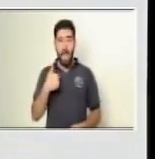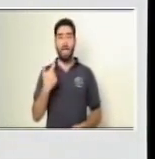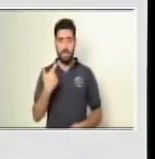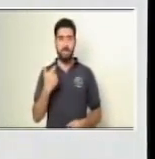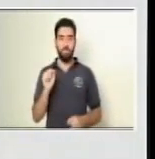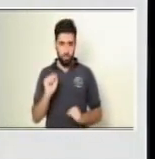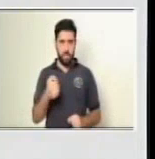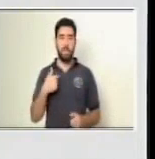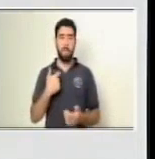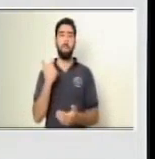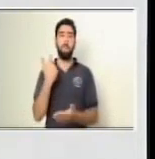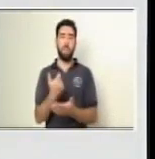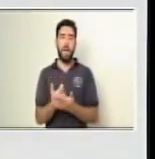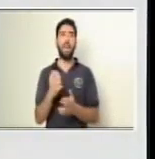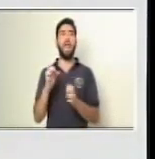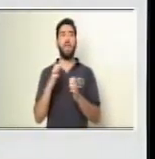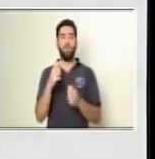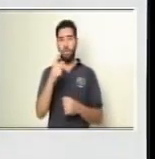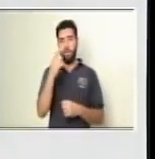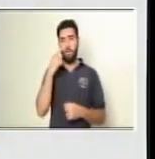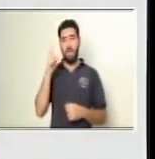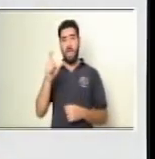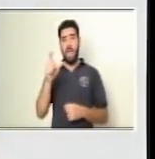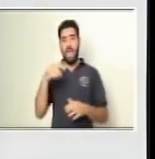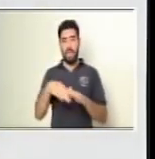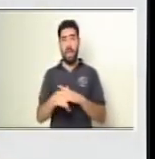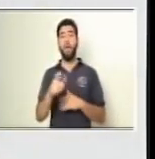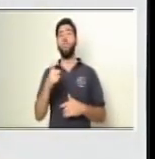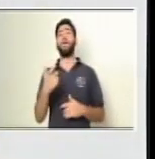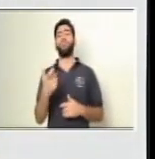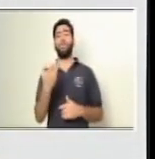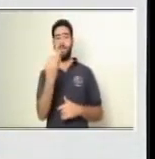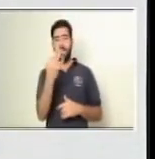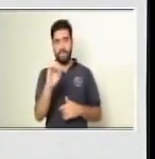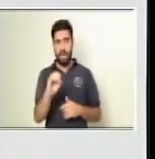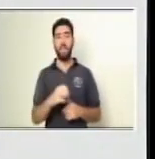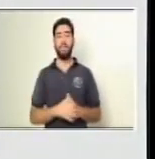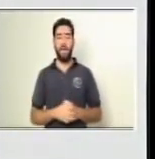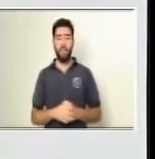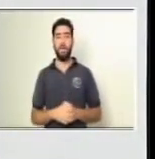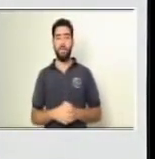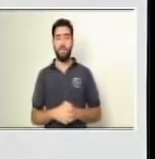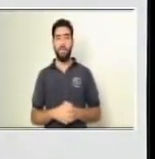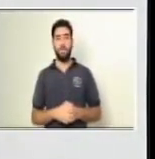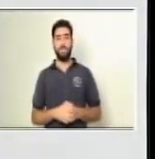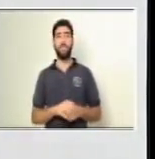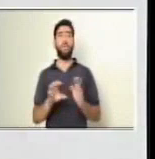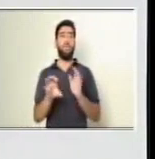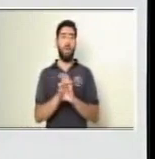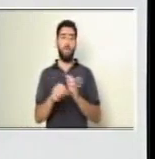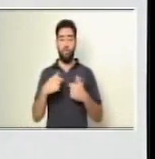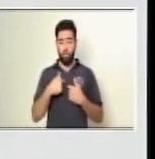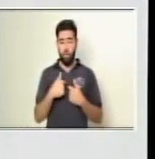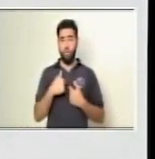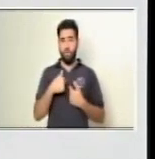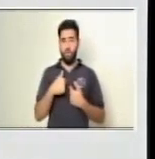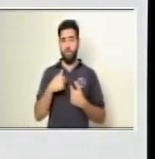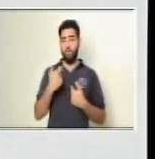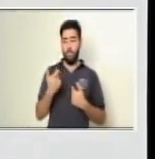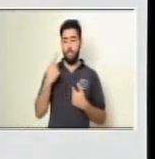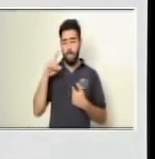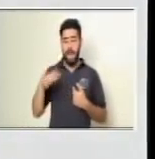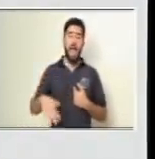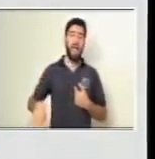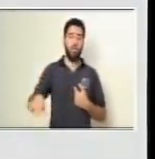30 quetzales. Si compra para todos los asistentes, para él y para sus hijos, que